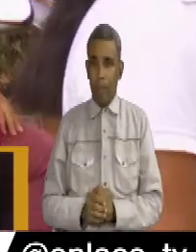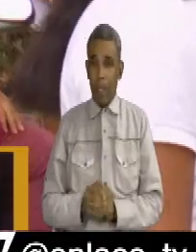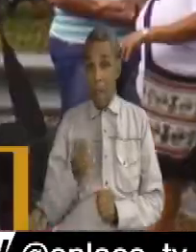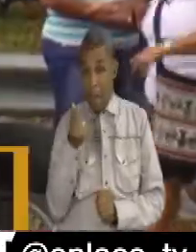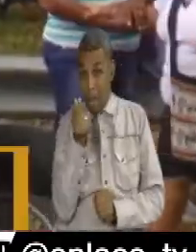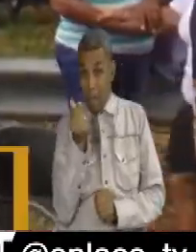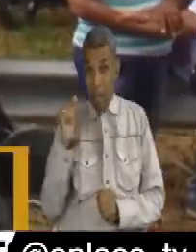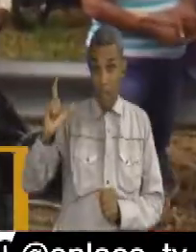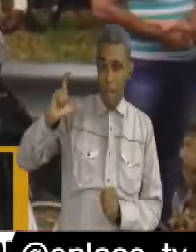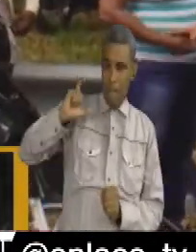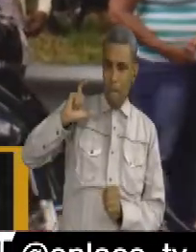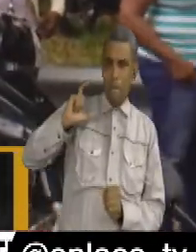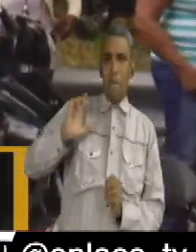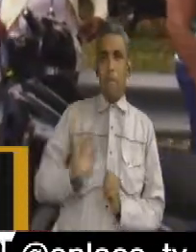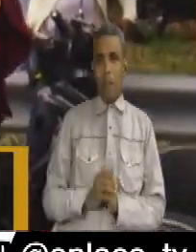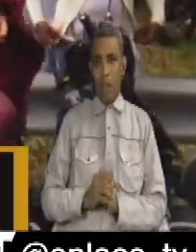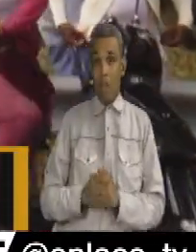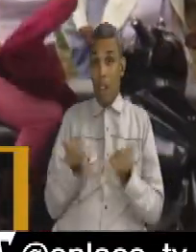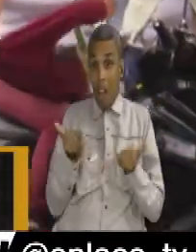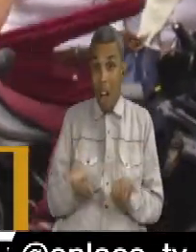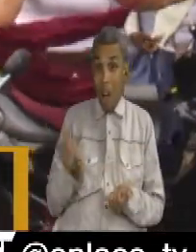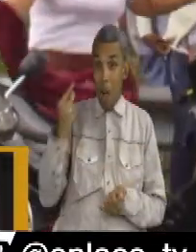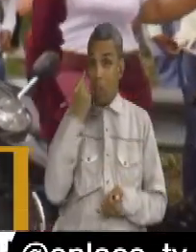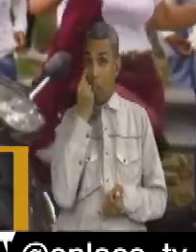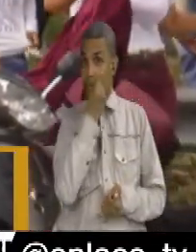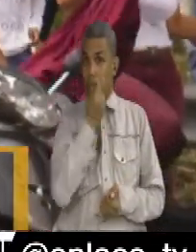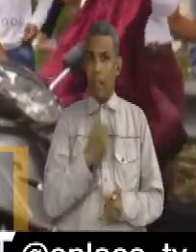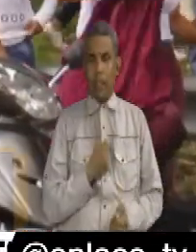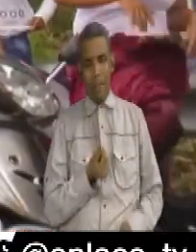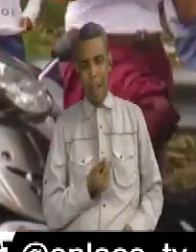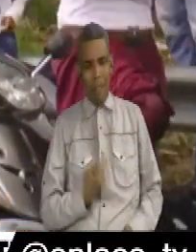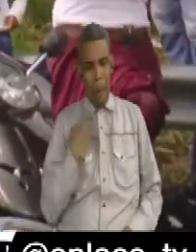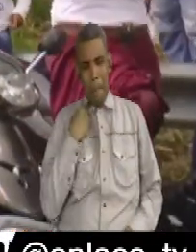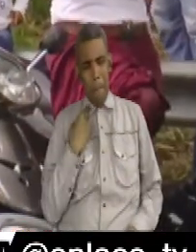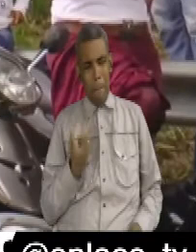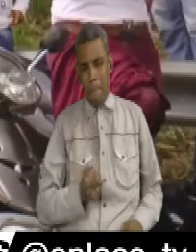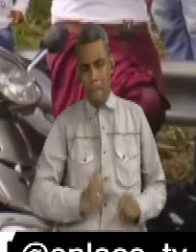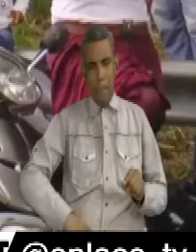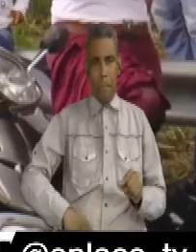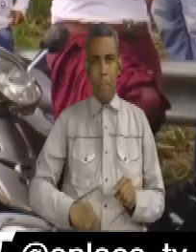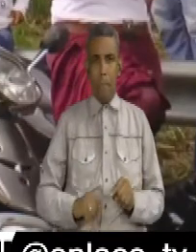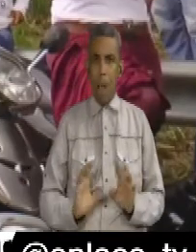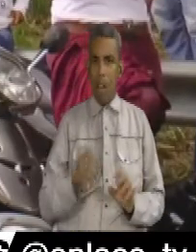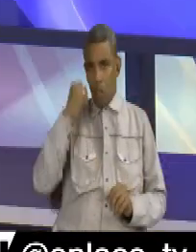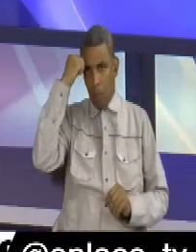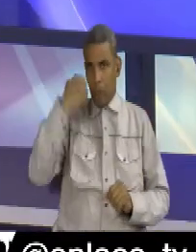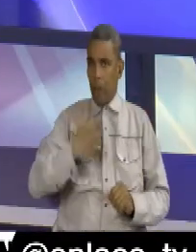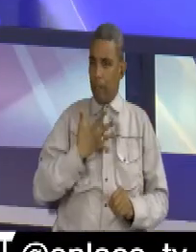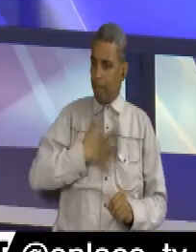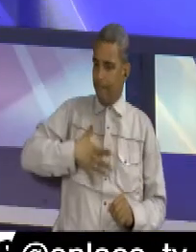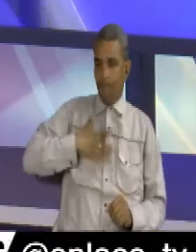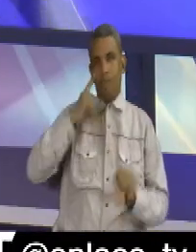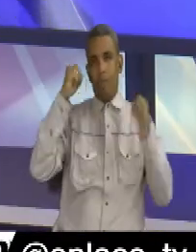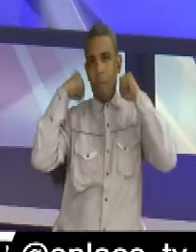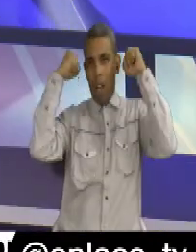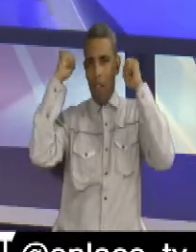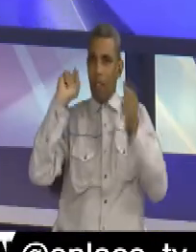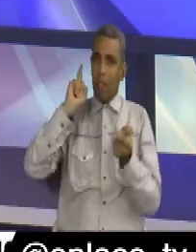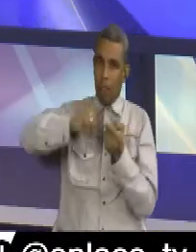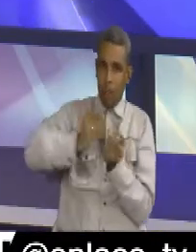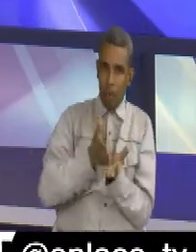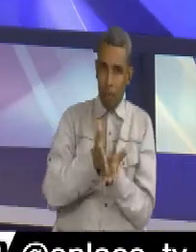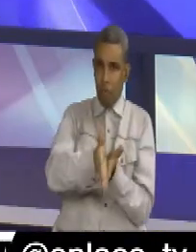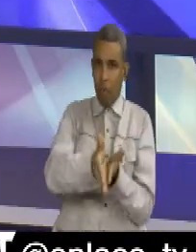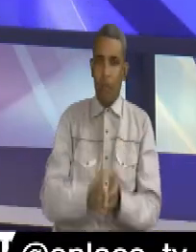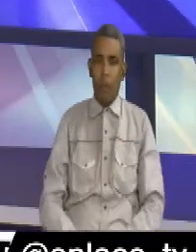otras peticiones, es lo que hoy tienen cese de actividades aún los docentes en el país. Y ante la negativa